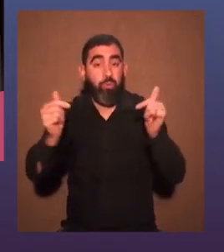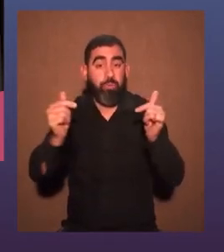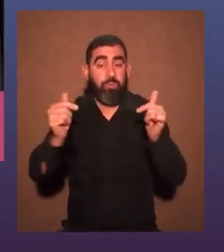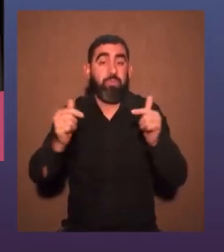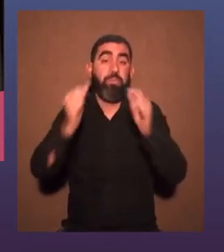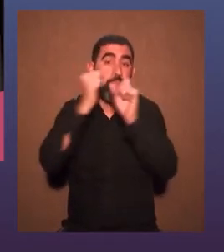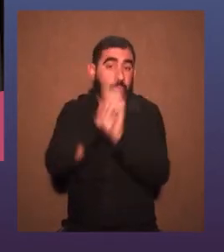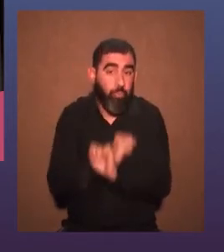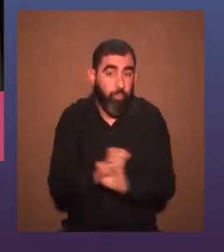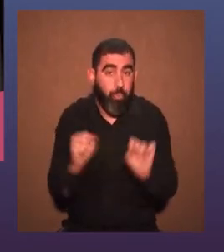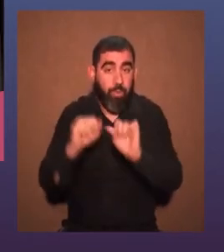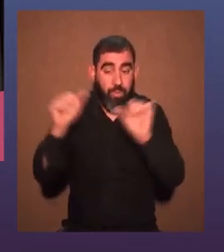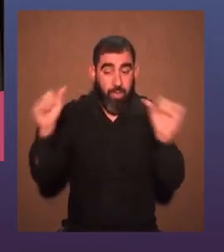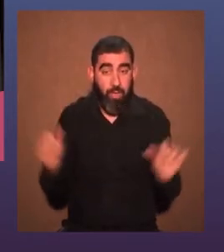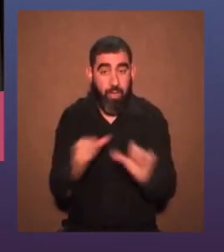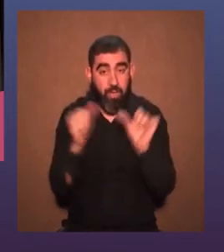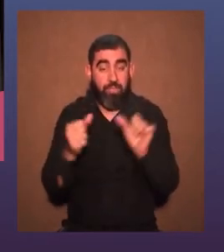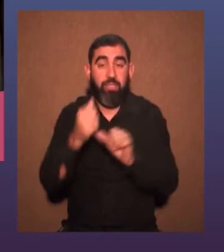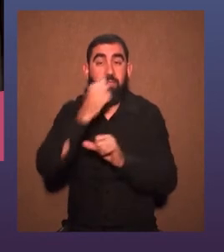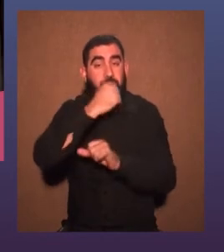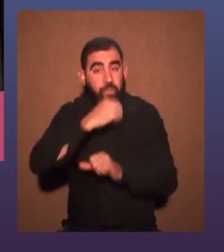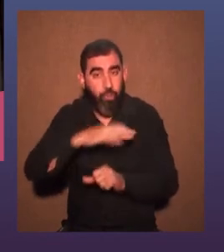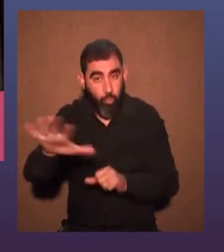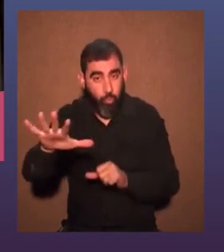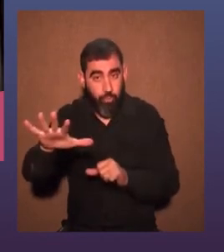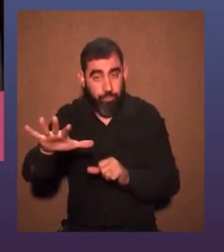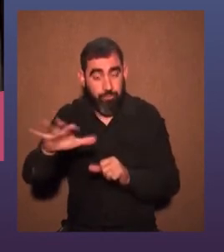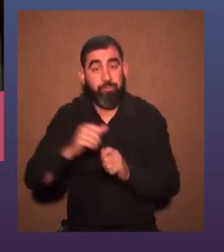que permitieran generar una historia.